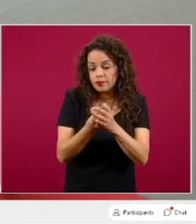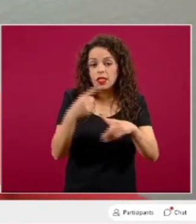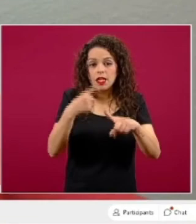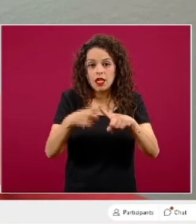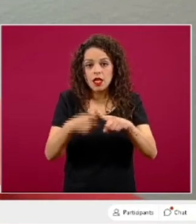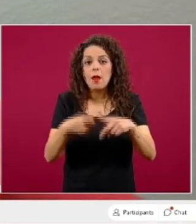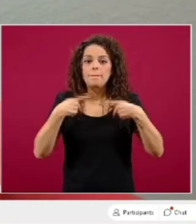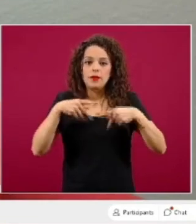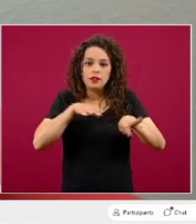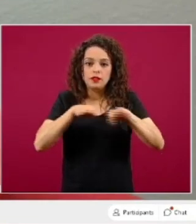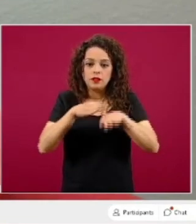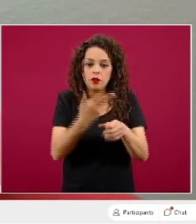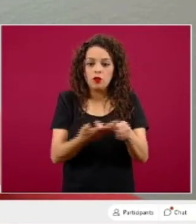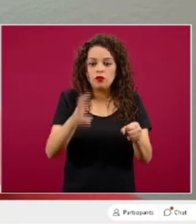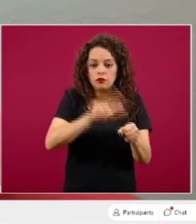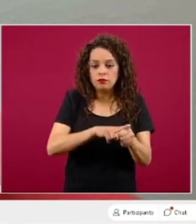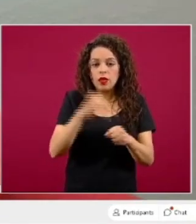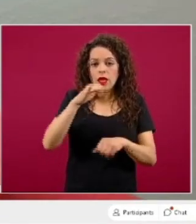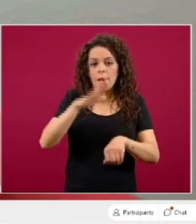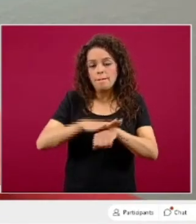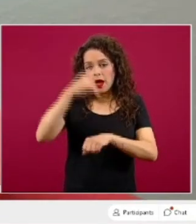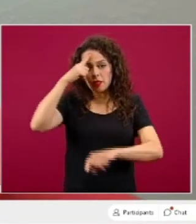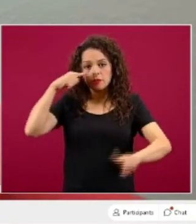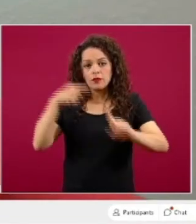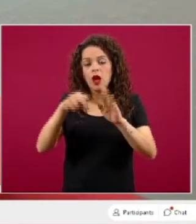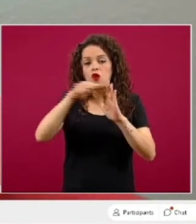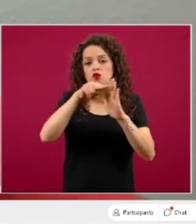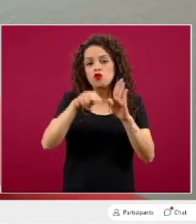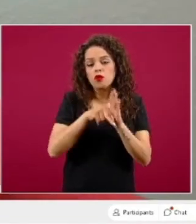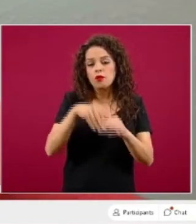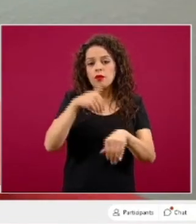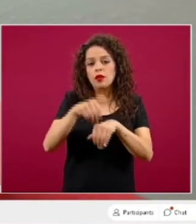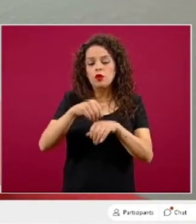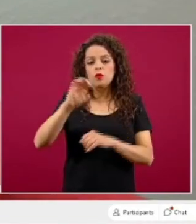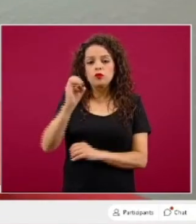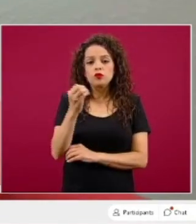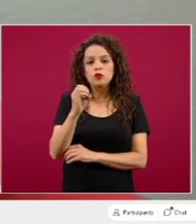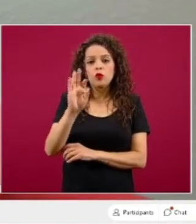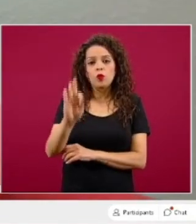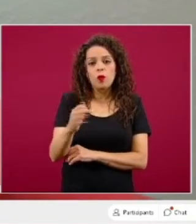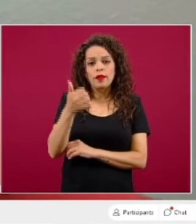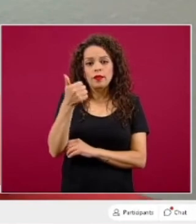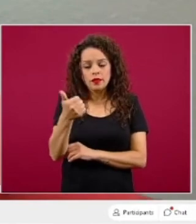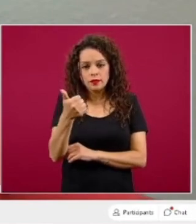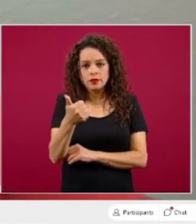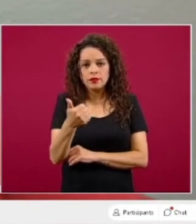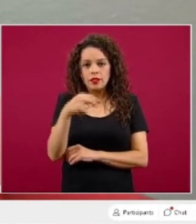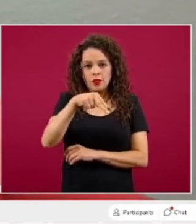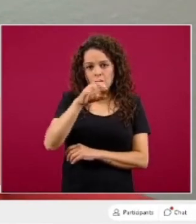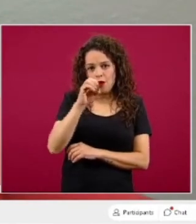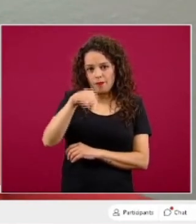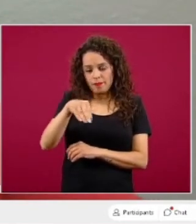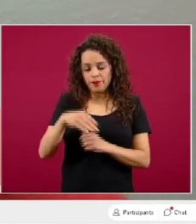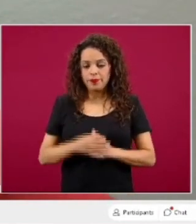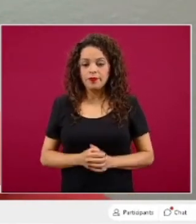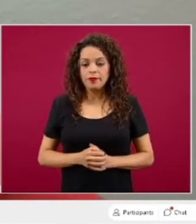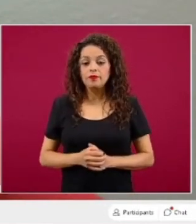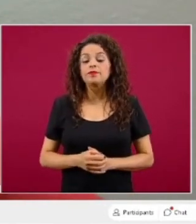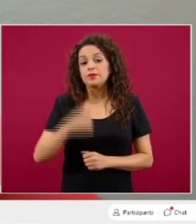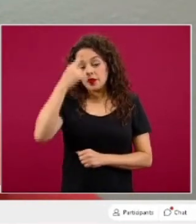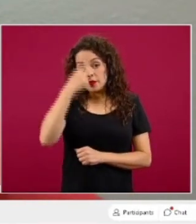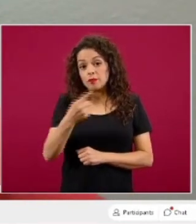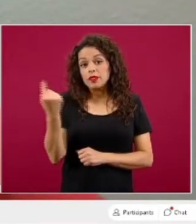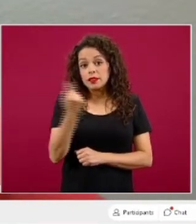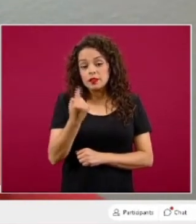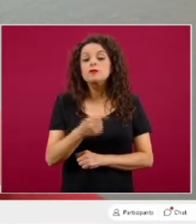normas, especialmente las normas 046, facilitar el acompañamiento para asegurar